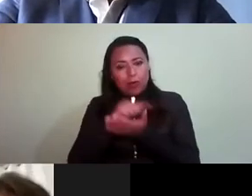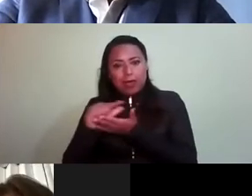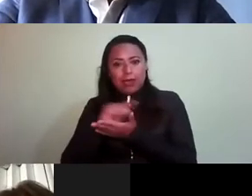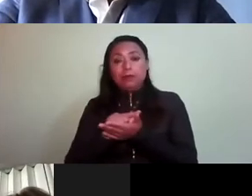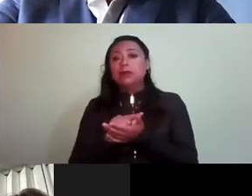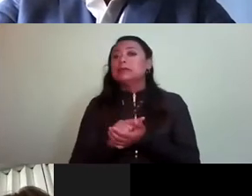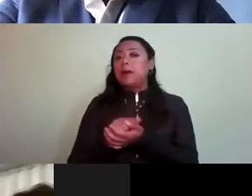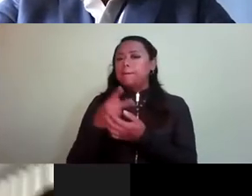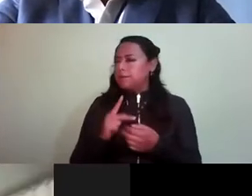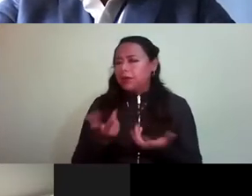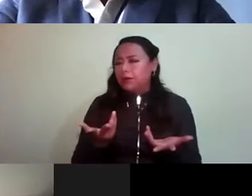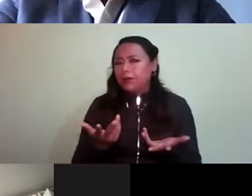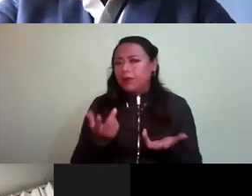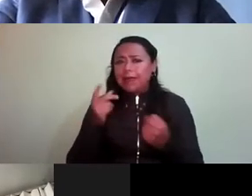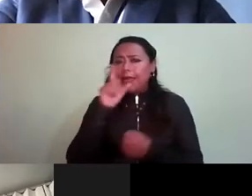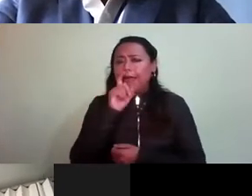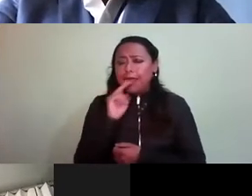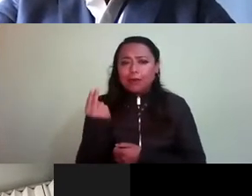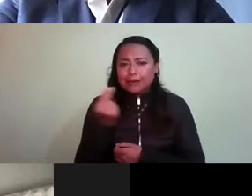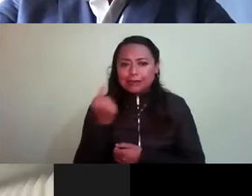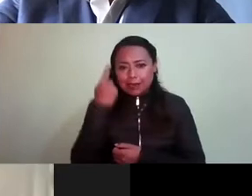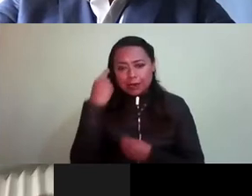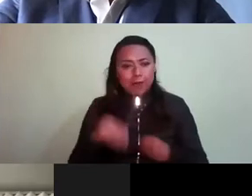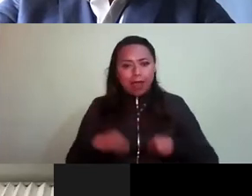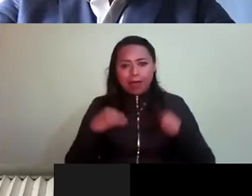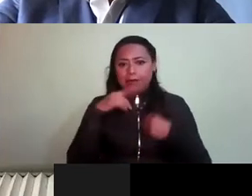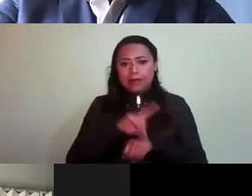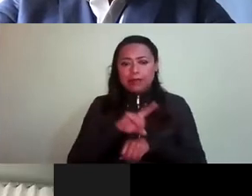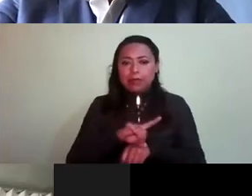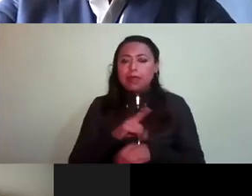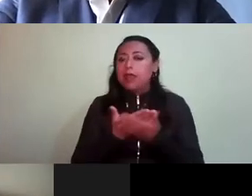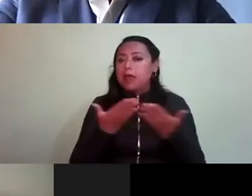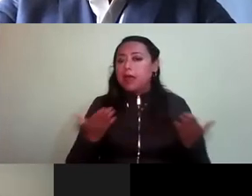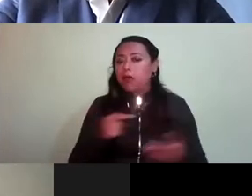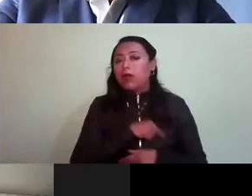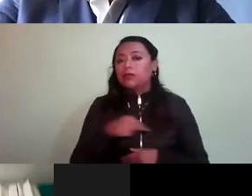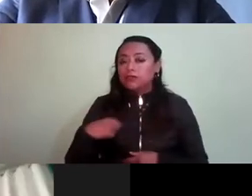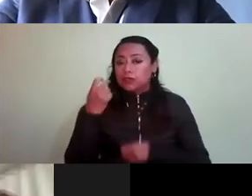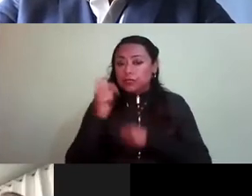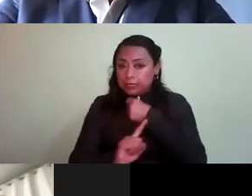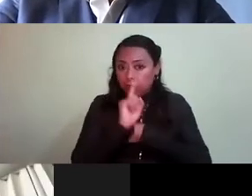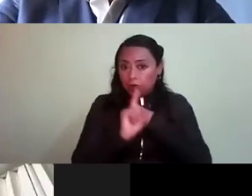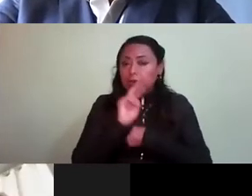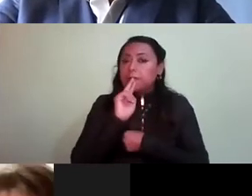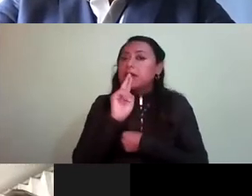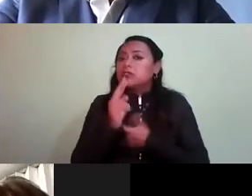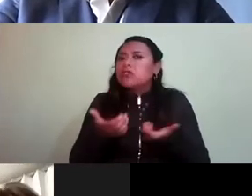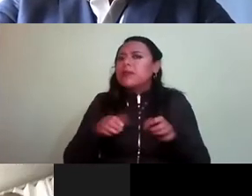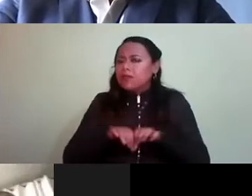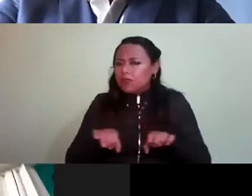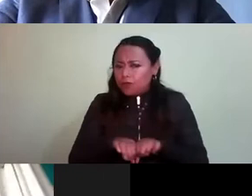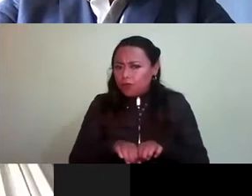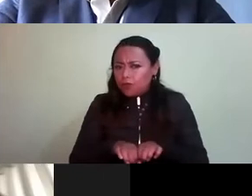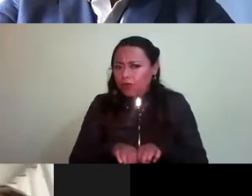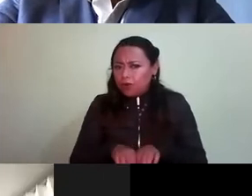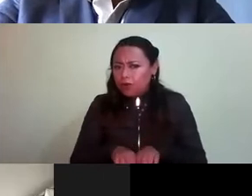para la vida cotidiana. ¿Cómo vamos a resolver ese problema, alcaldesa? Es un problema que tenemos que resolver con una